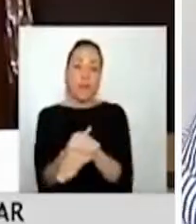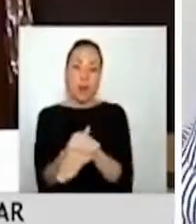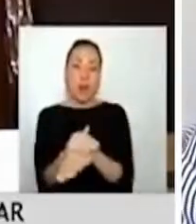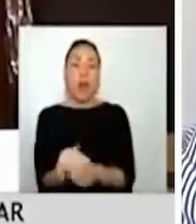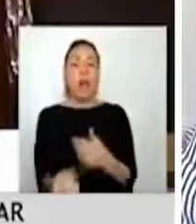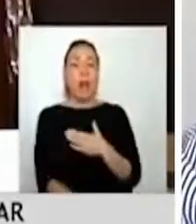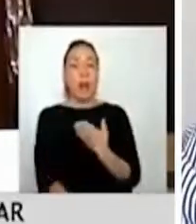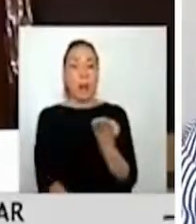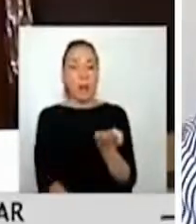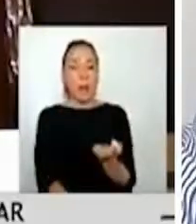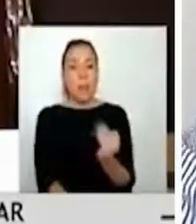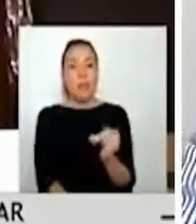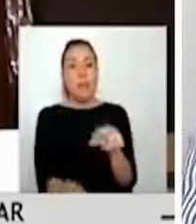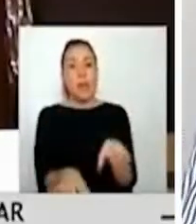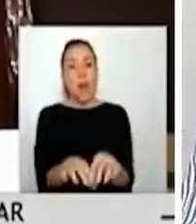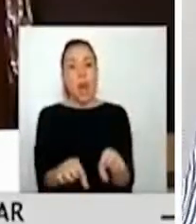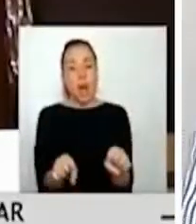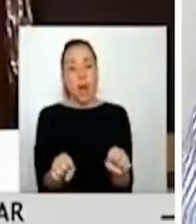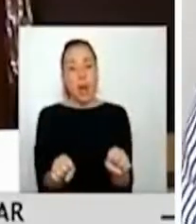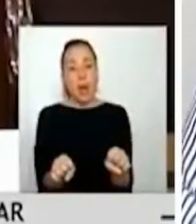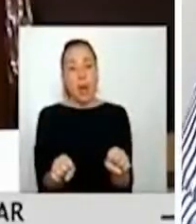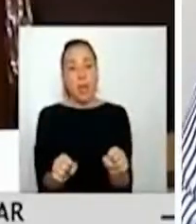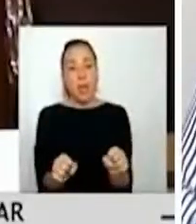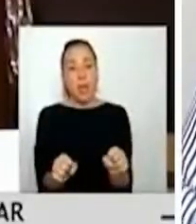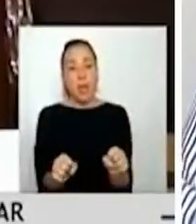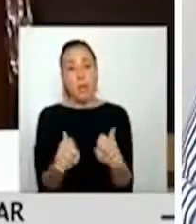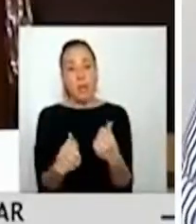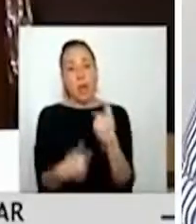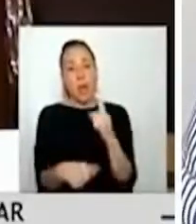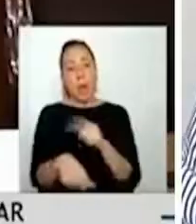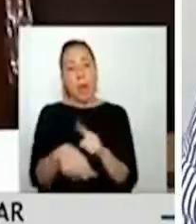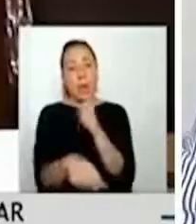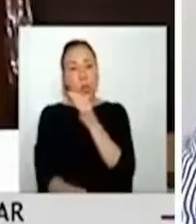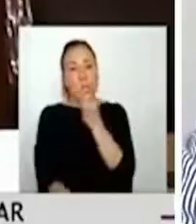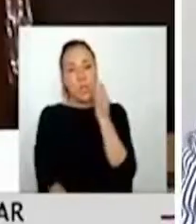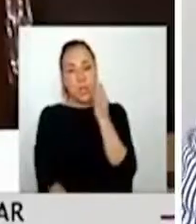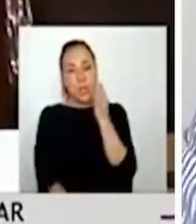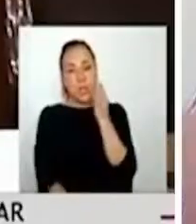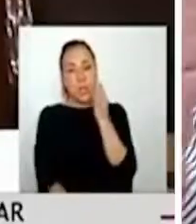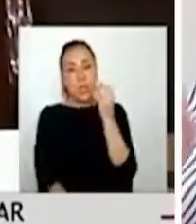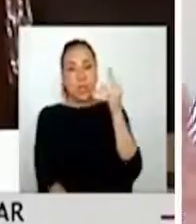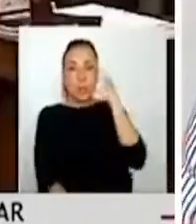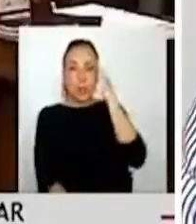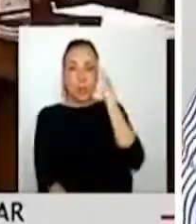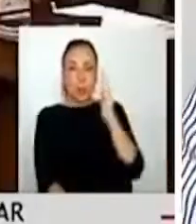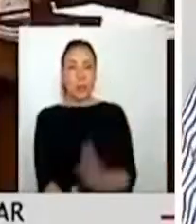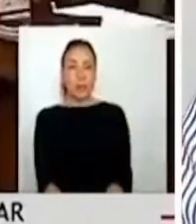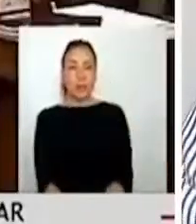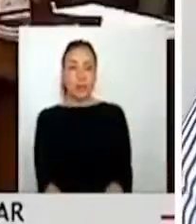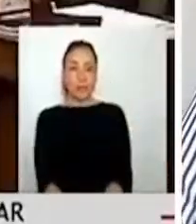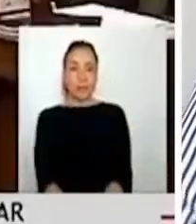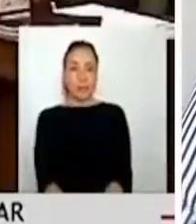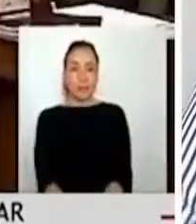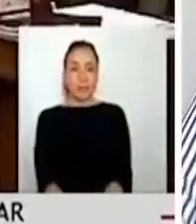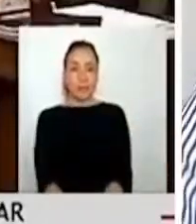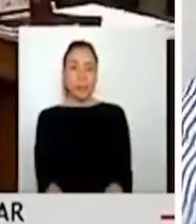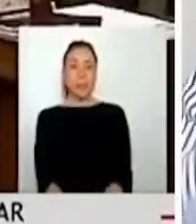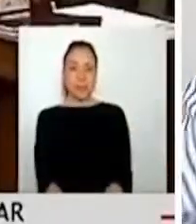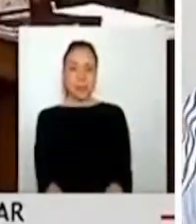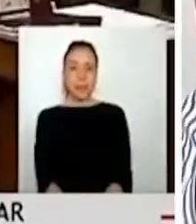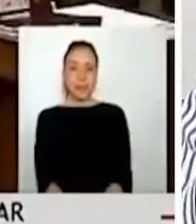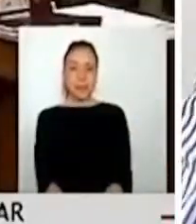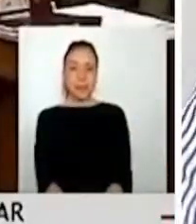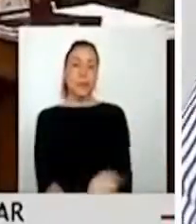se compraron. Pero le quitaron el presupuesto, ¿cierto? El año pasado, y este año han. Al 30 de